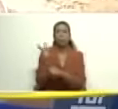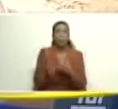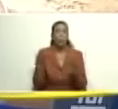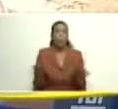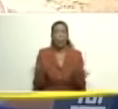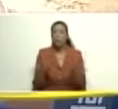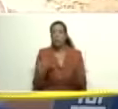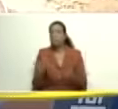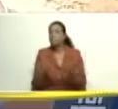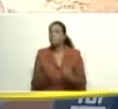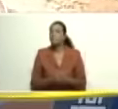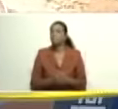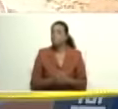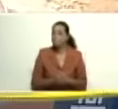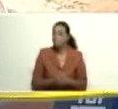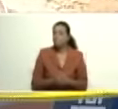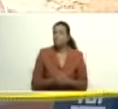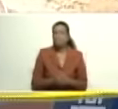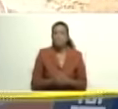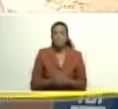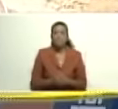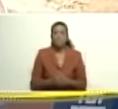¿verdad?